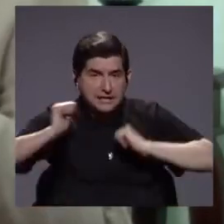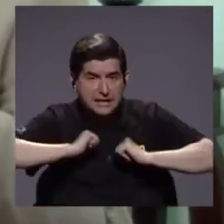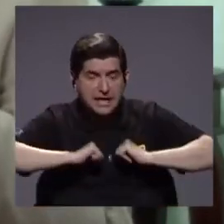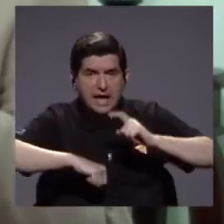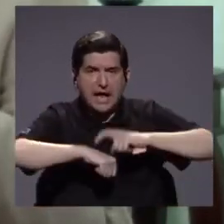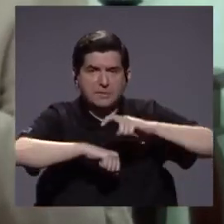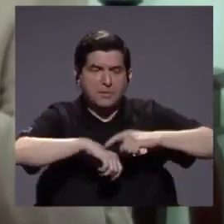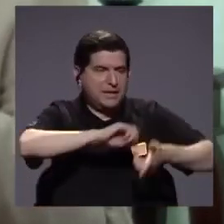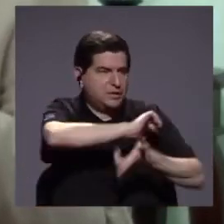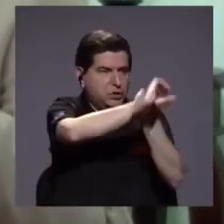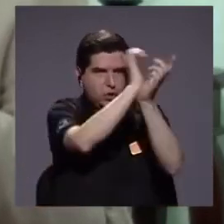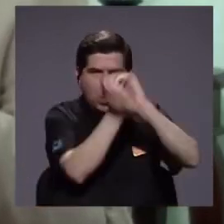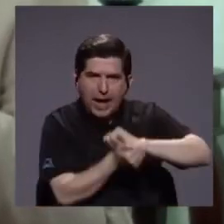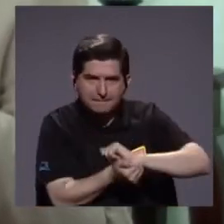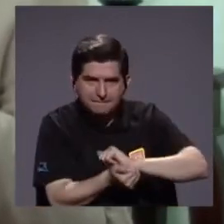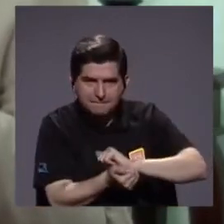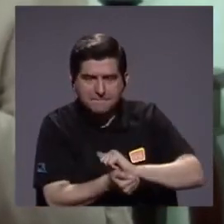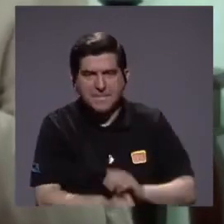hora de pasar